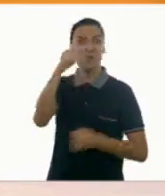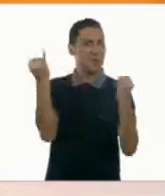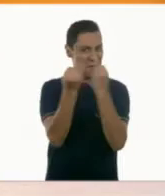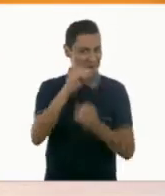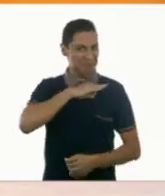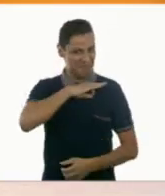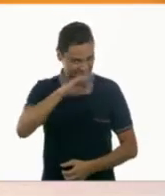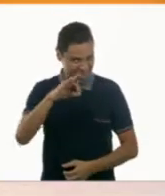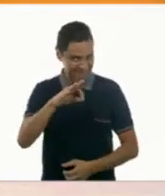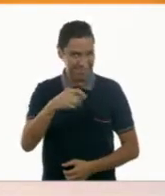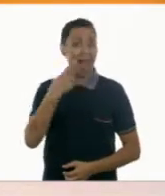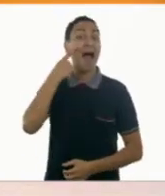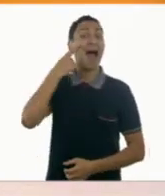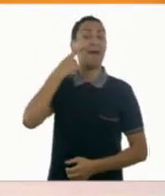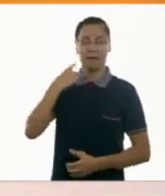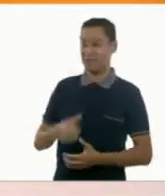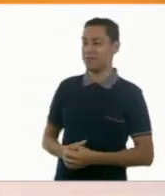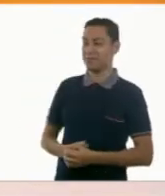leer.